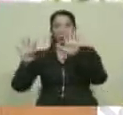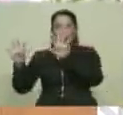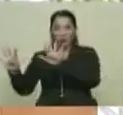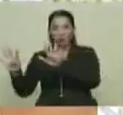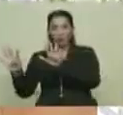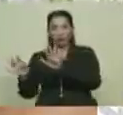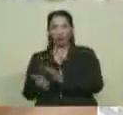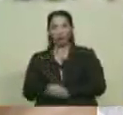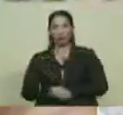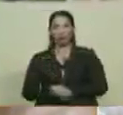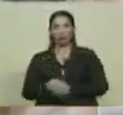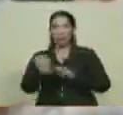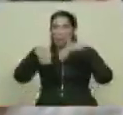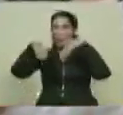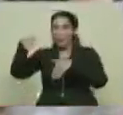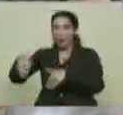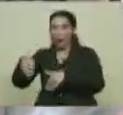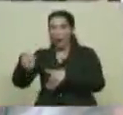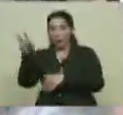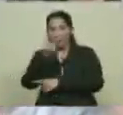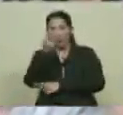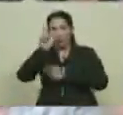por los venezolanos y las venezolanas.